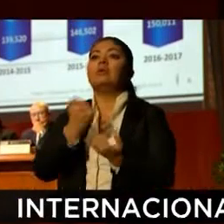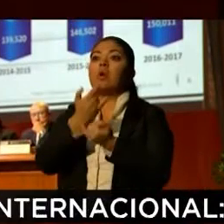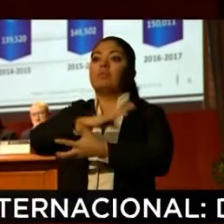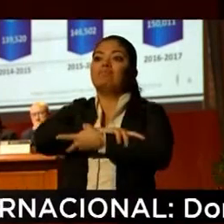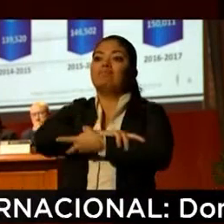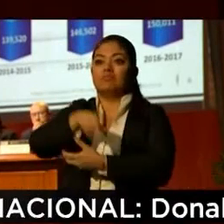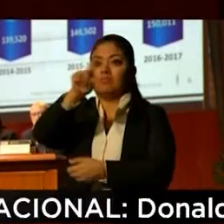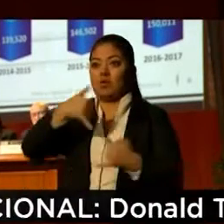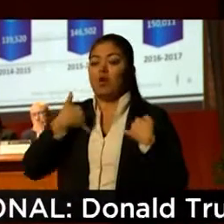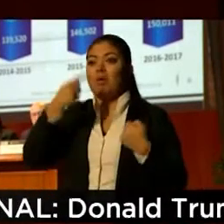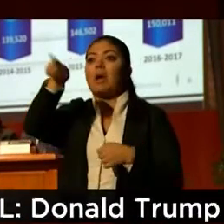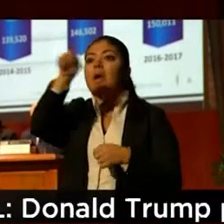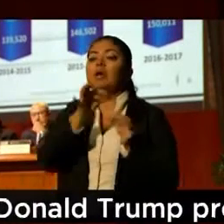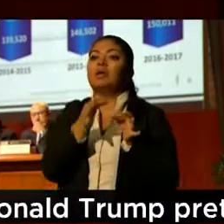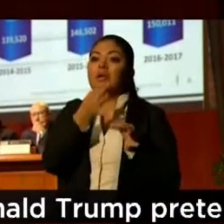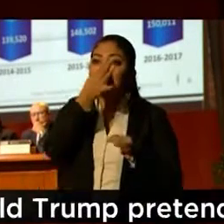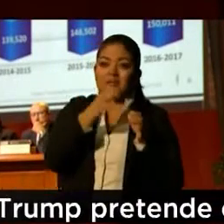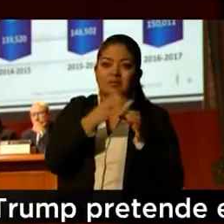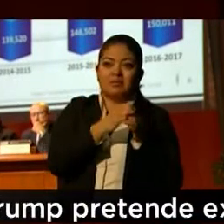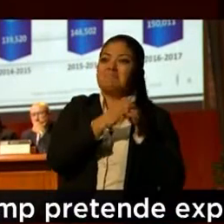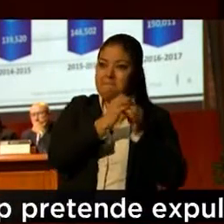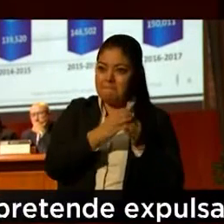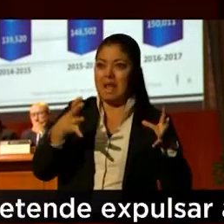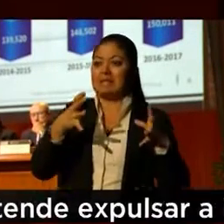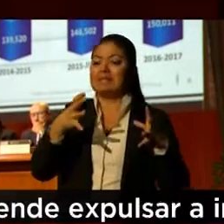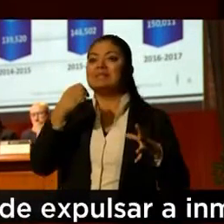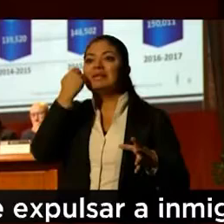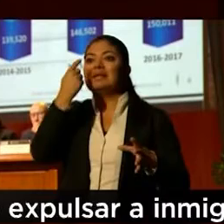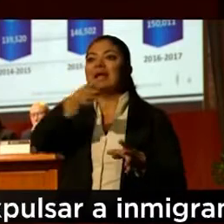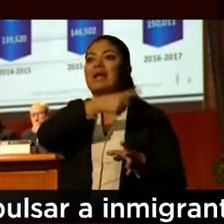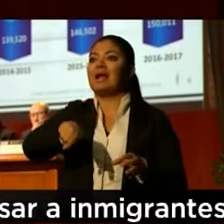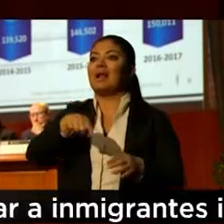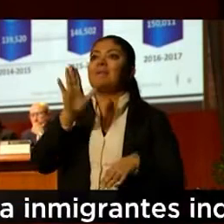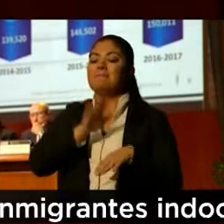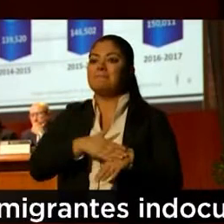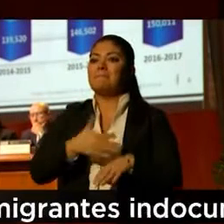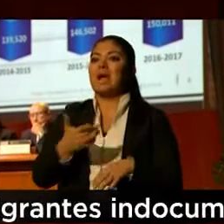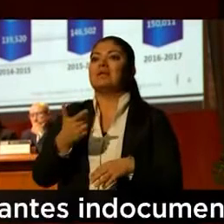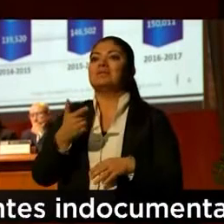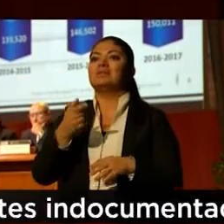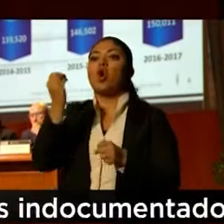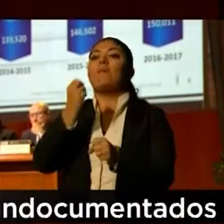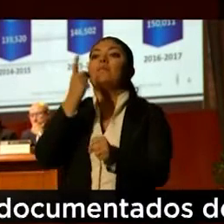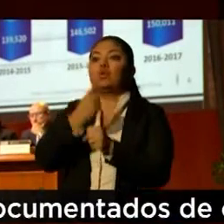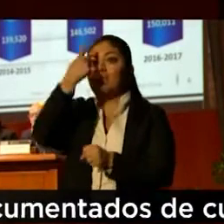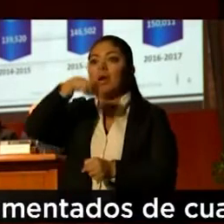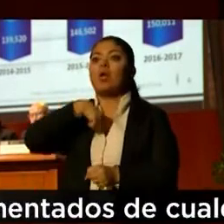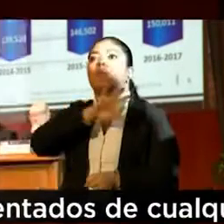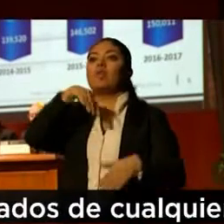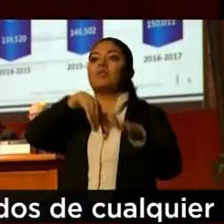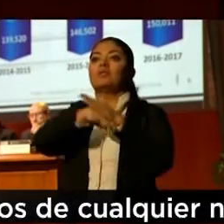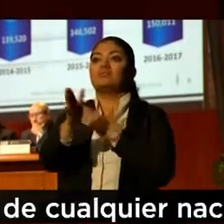el incremento de la matrícula y poder brindar una ampliación sostenida de oportunidades para el